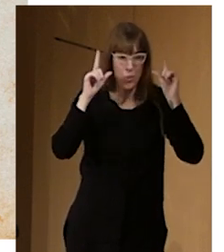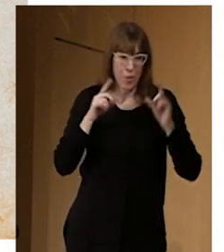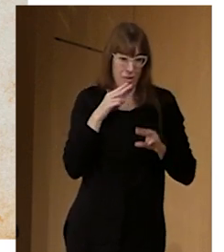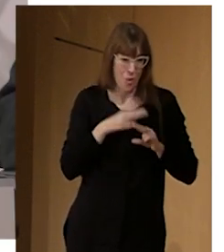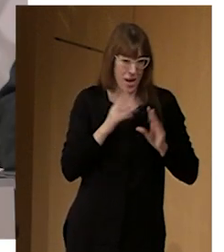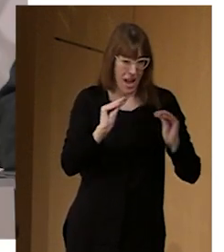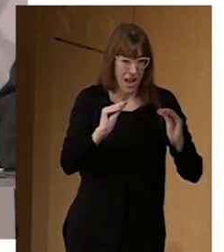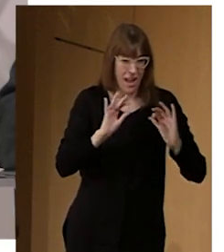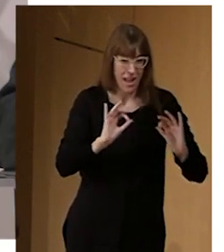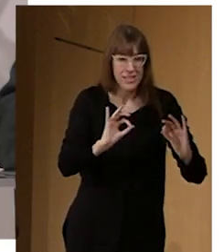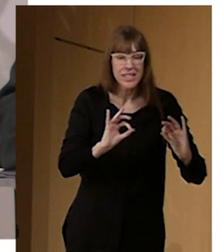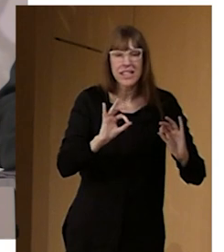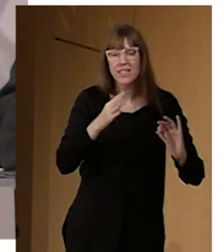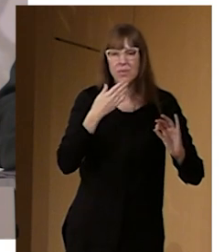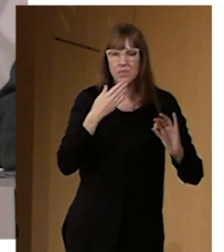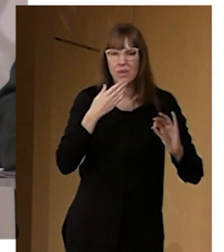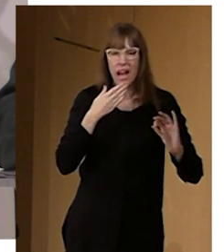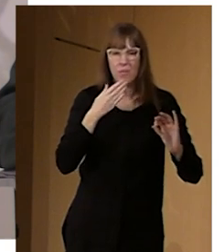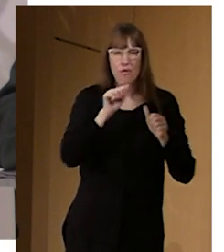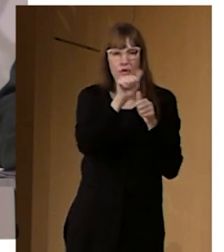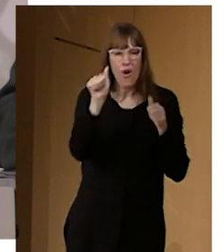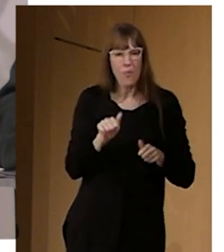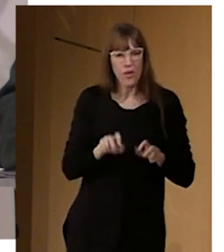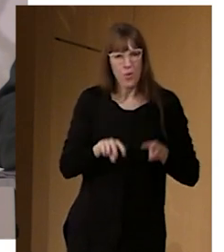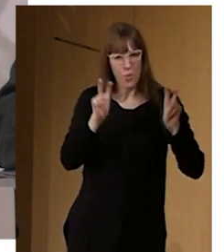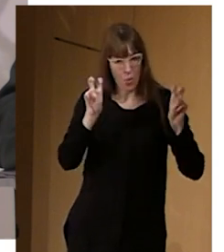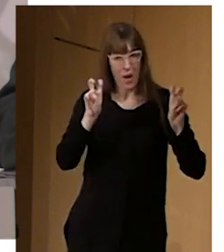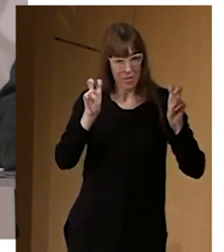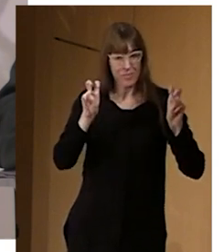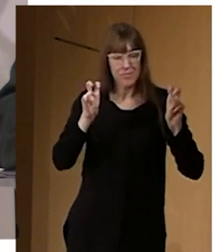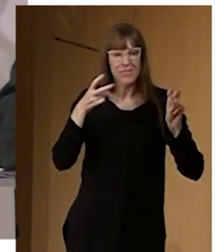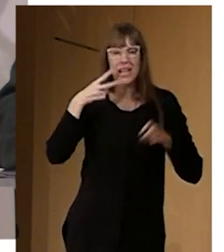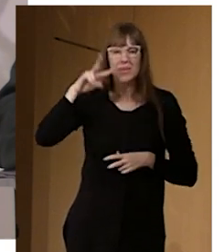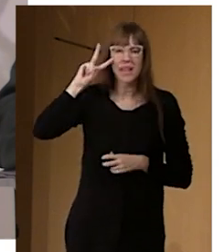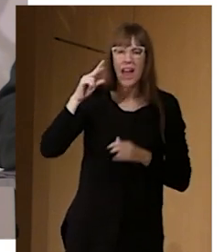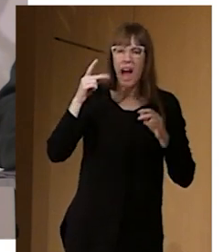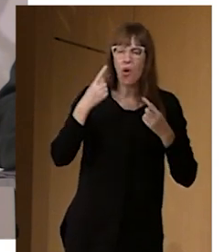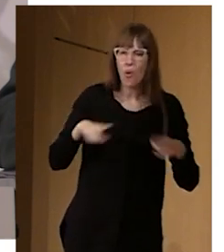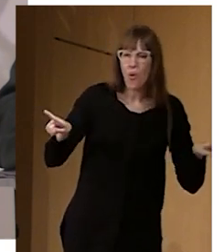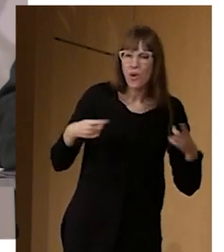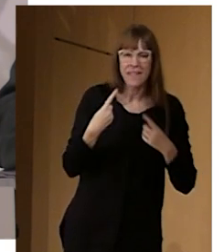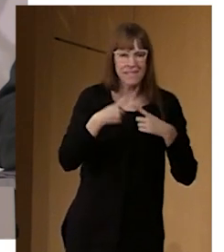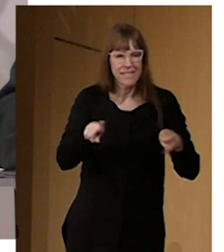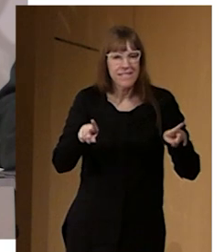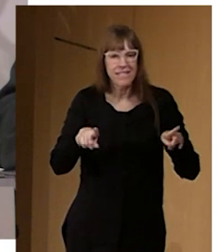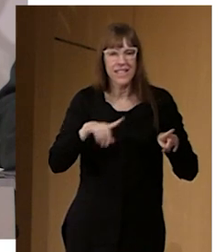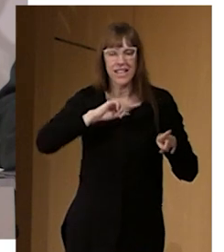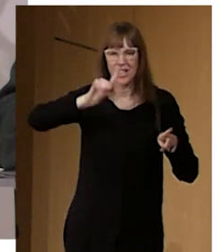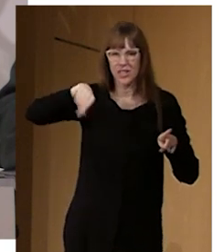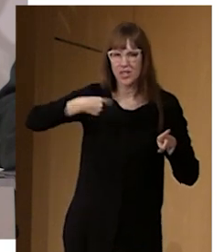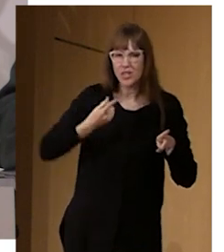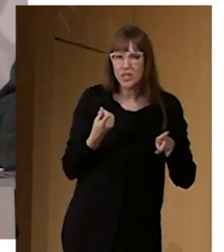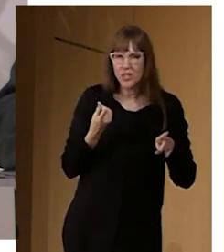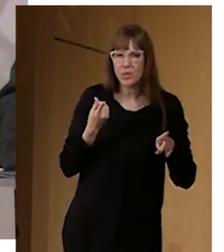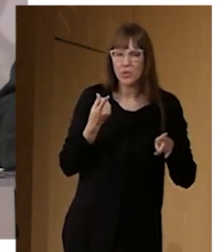nuevo eh es una experiencia de concierto diferente con la que tenemos la oportunidad de descubrir las peculiaridades de los